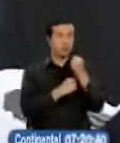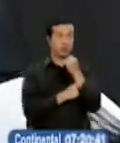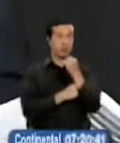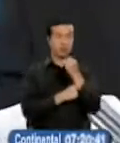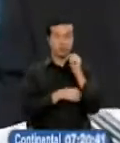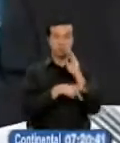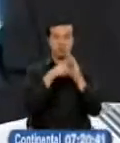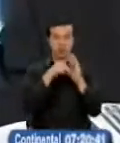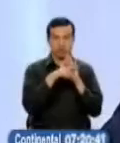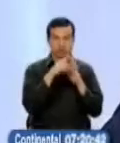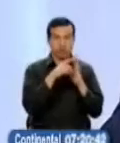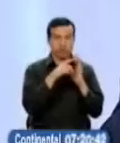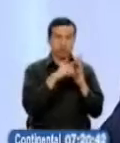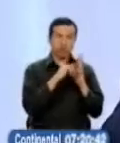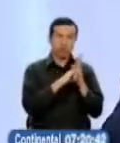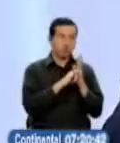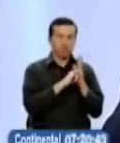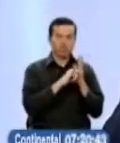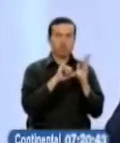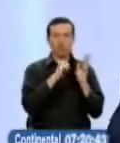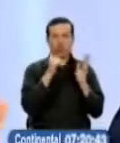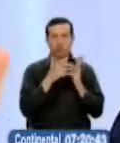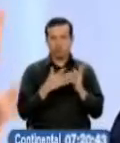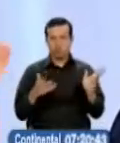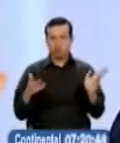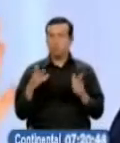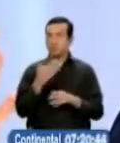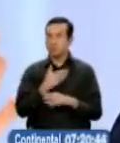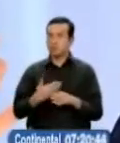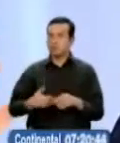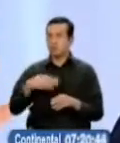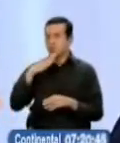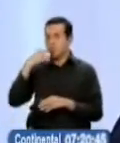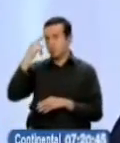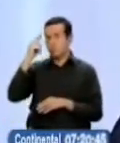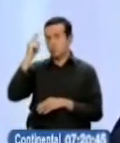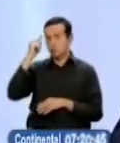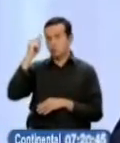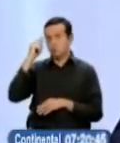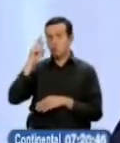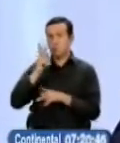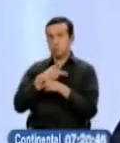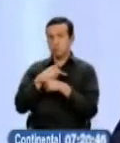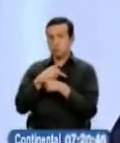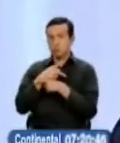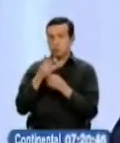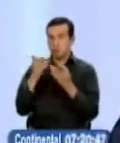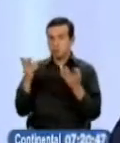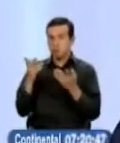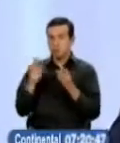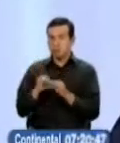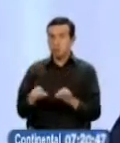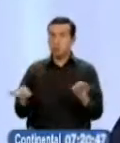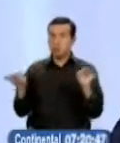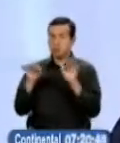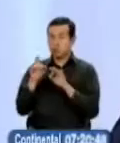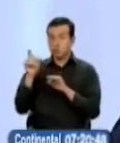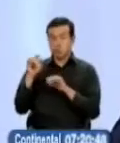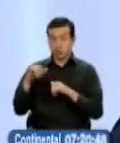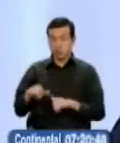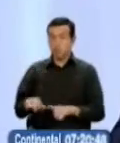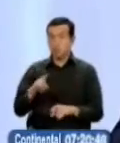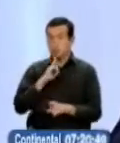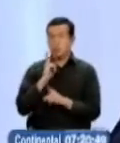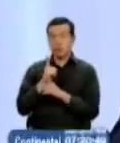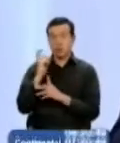no petrolera. Ah, desde luego. Eso que el presidente Correa y este gobierno han insistido, el cambio a la matriz productiva, era necesario y sigue siendo